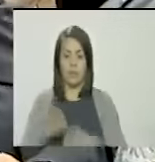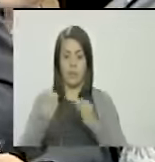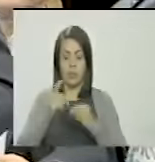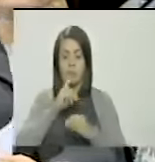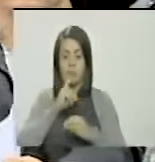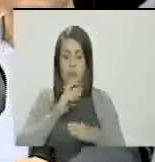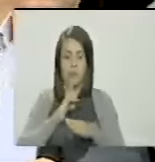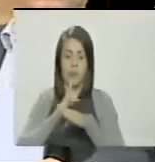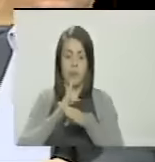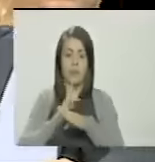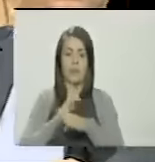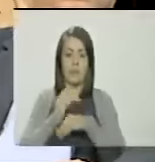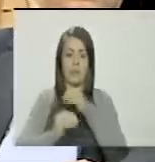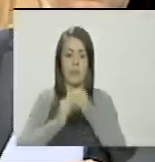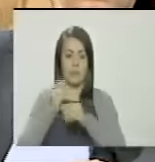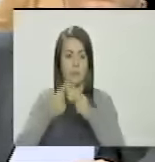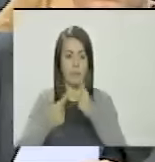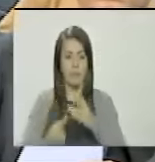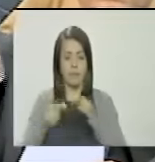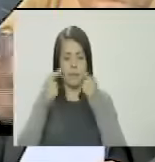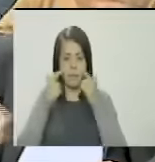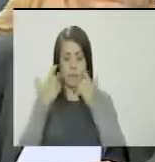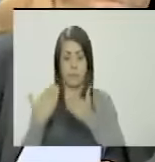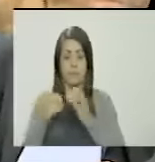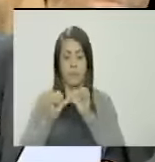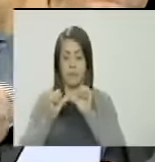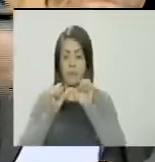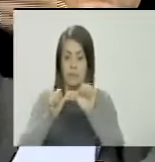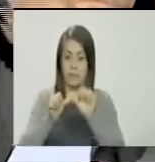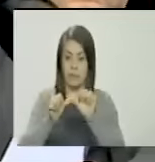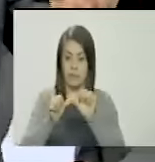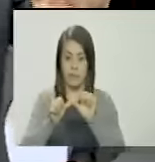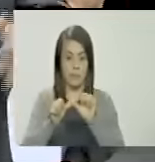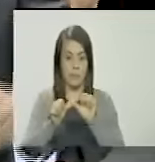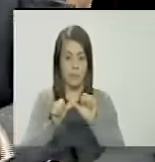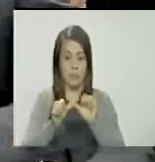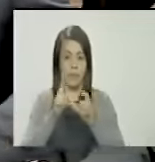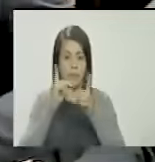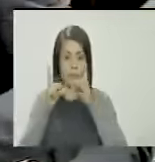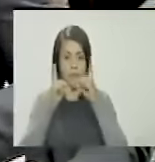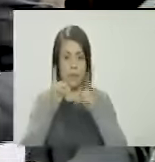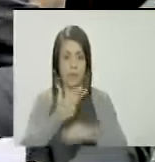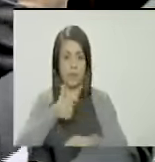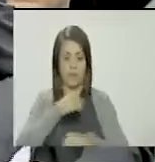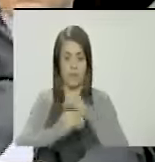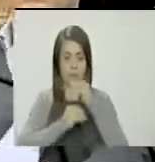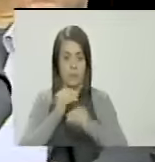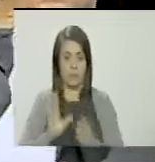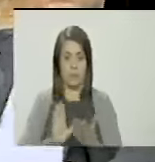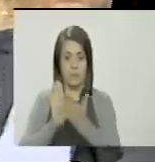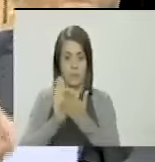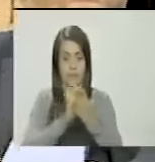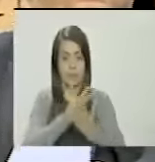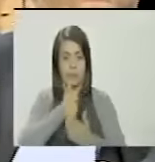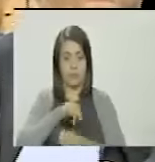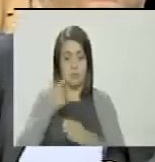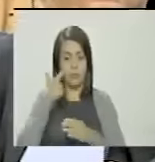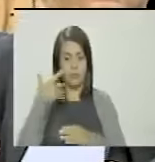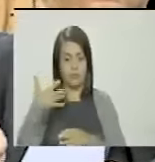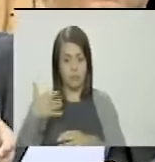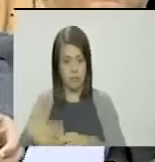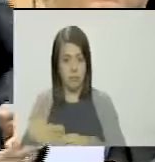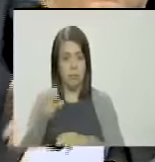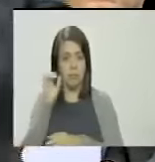de dificultades, de acechanzas, y ha prevalecido, al margen de los debates que hemos dado y las confrontaciones que son naturales del